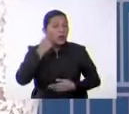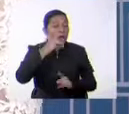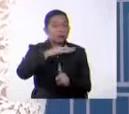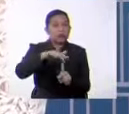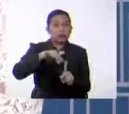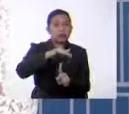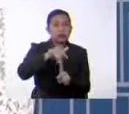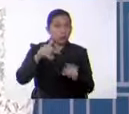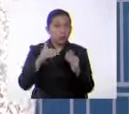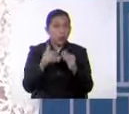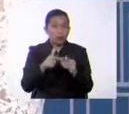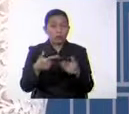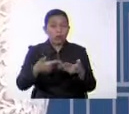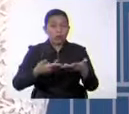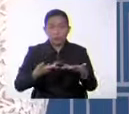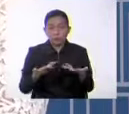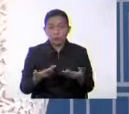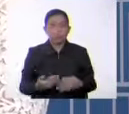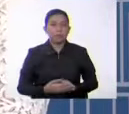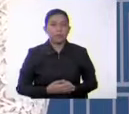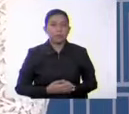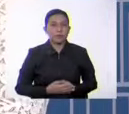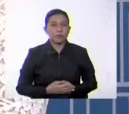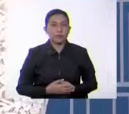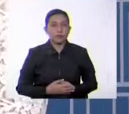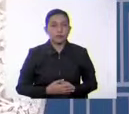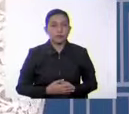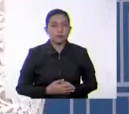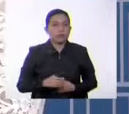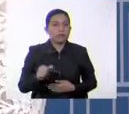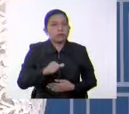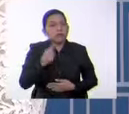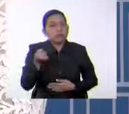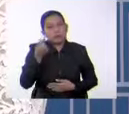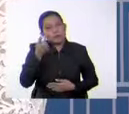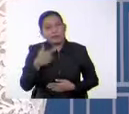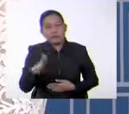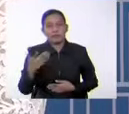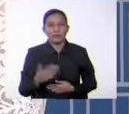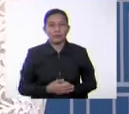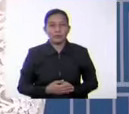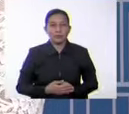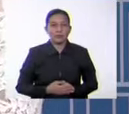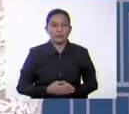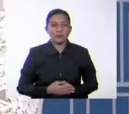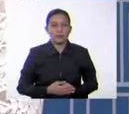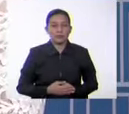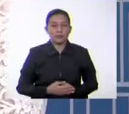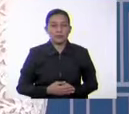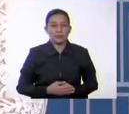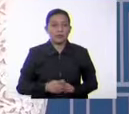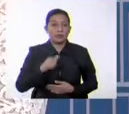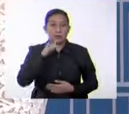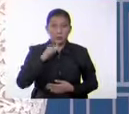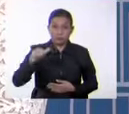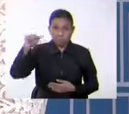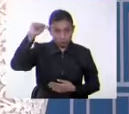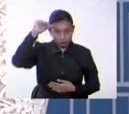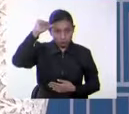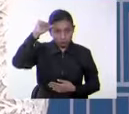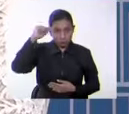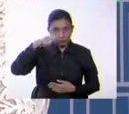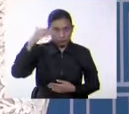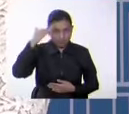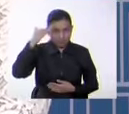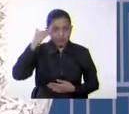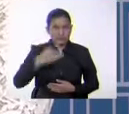Tenemos otro, digámoslo así, elemento, que es el poder adultocéntrico, para el que